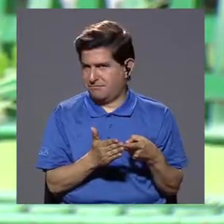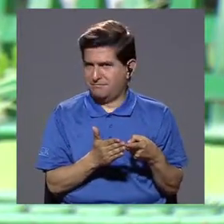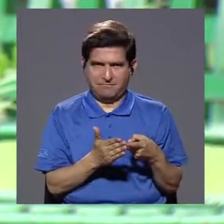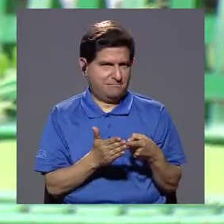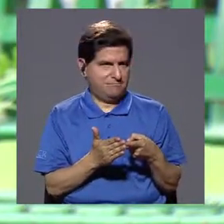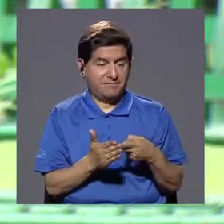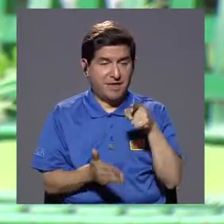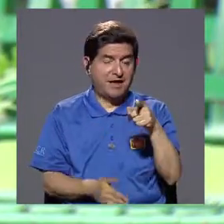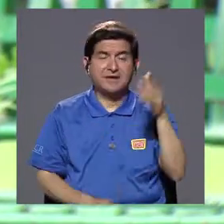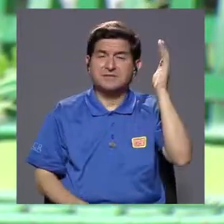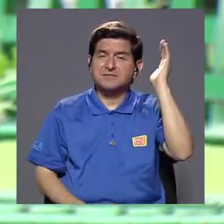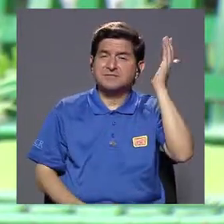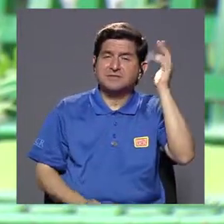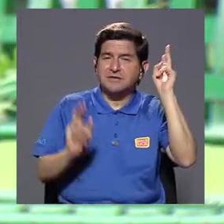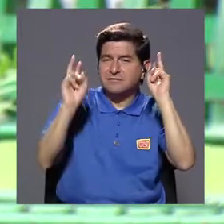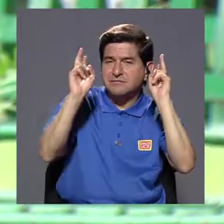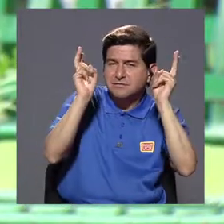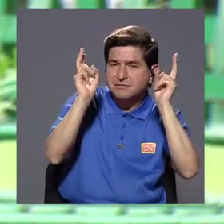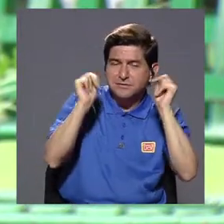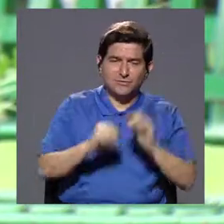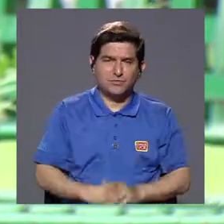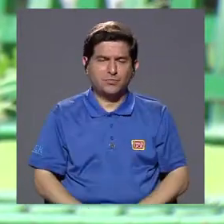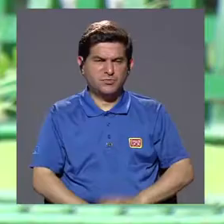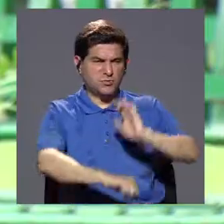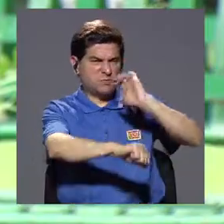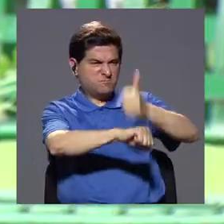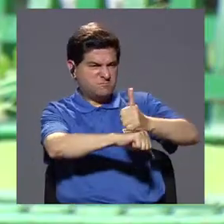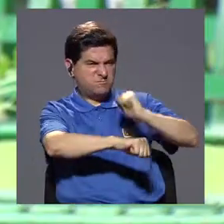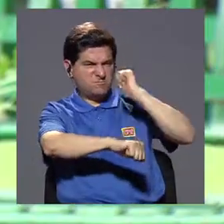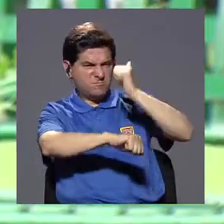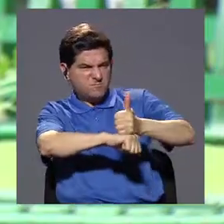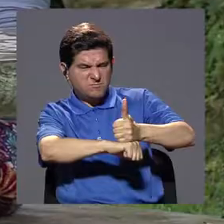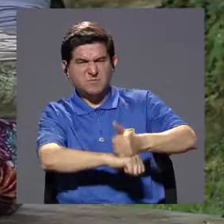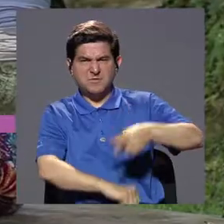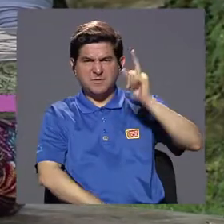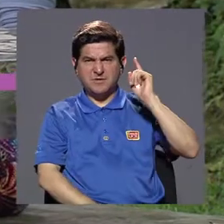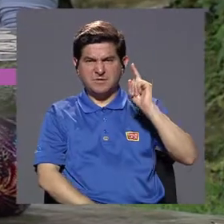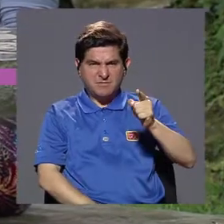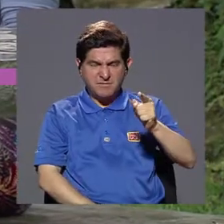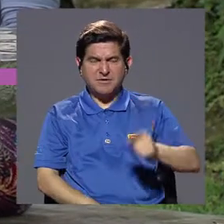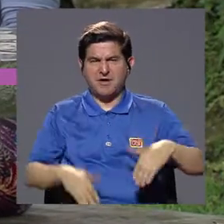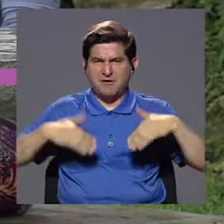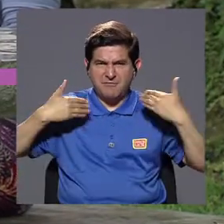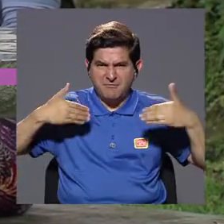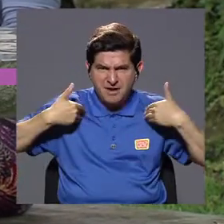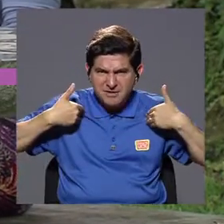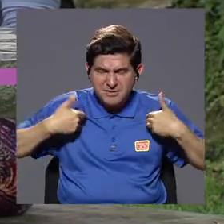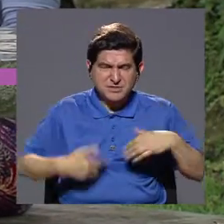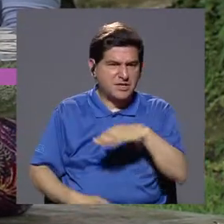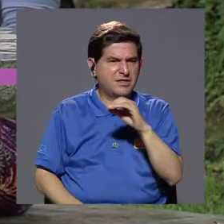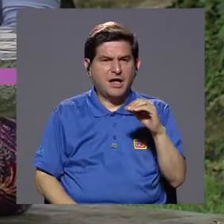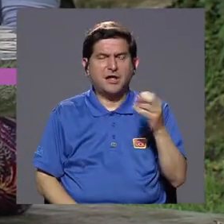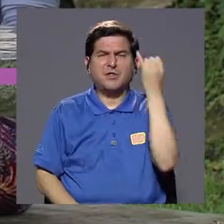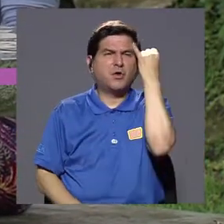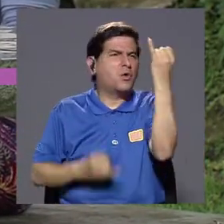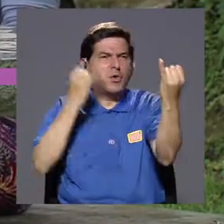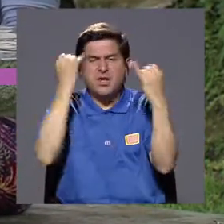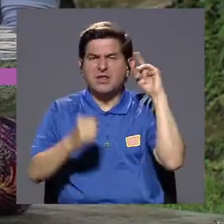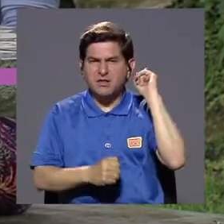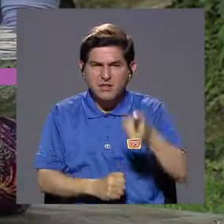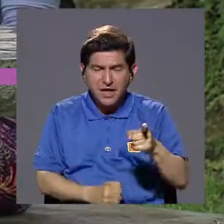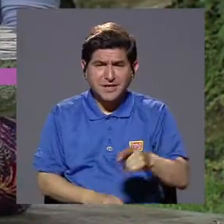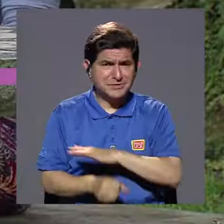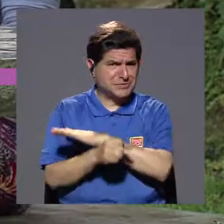que ese discurso que sea que se impone de una fe de una felicidad o de una obligación o de ciertos